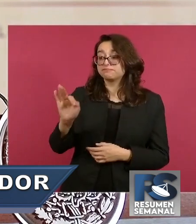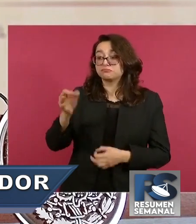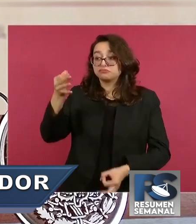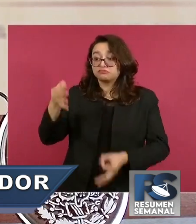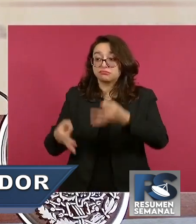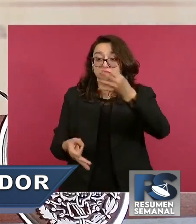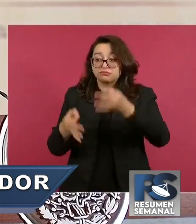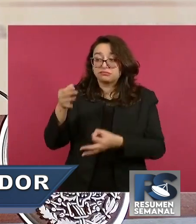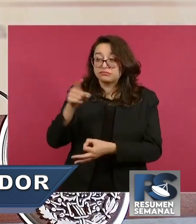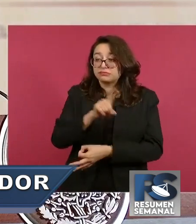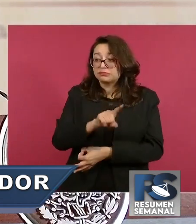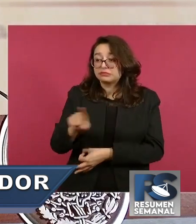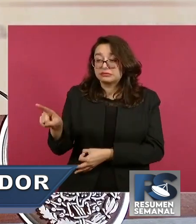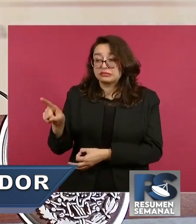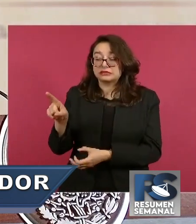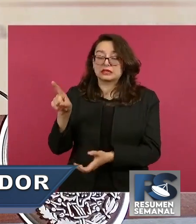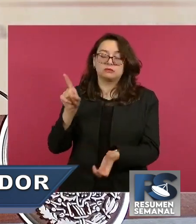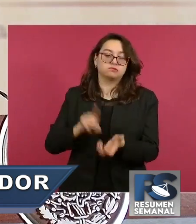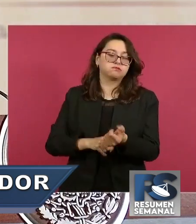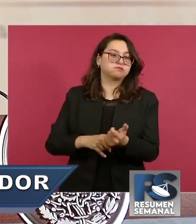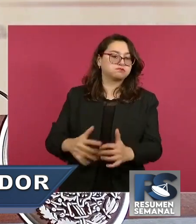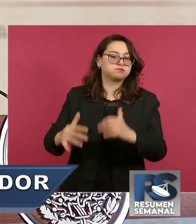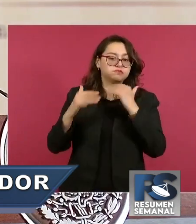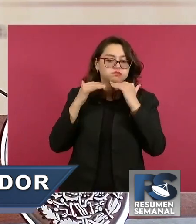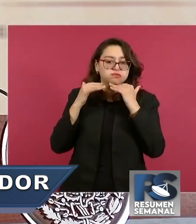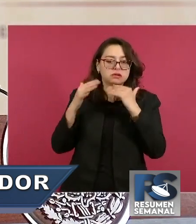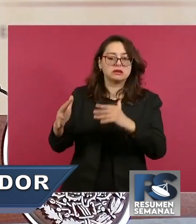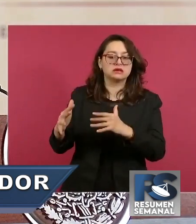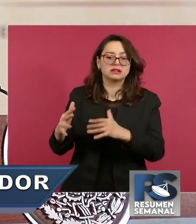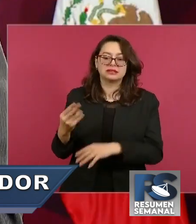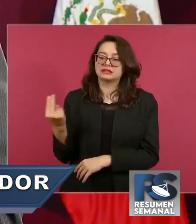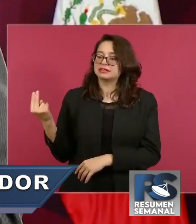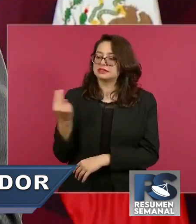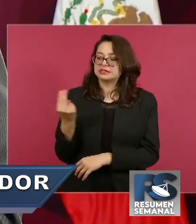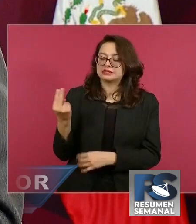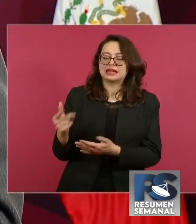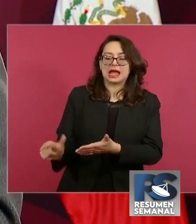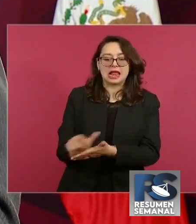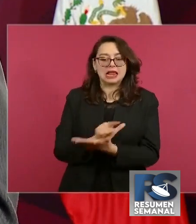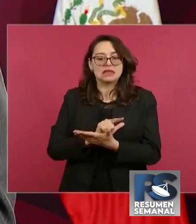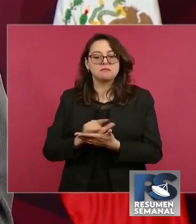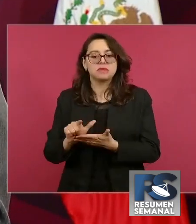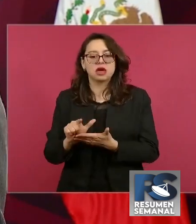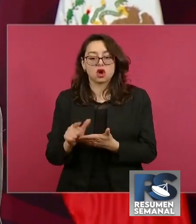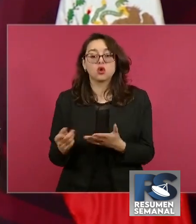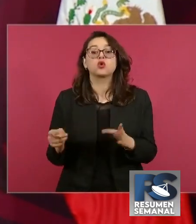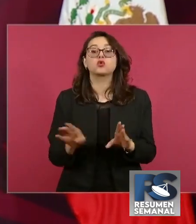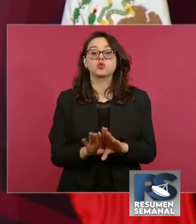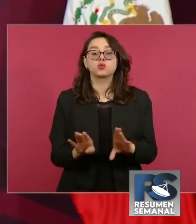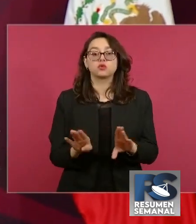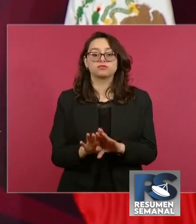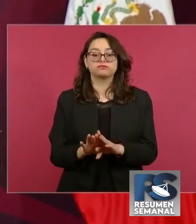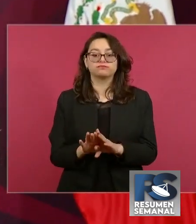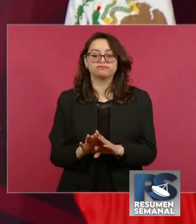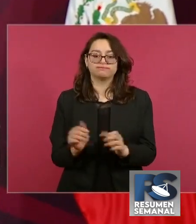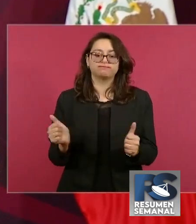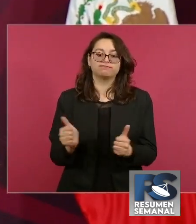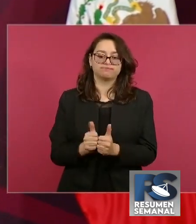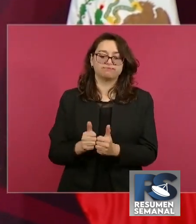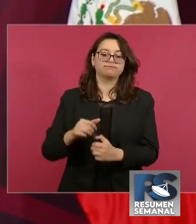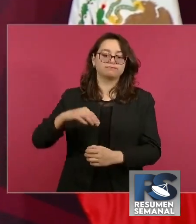Se necesita, y la mejor forma, el mejor método es el